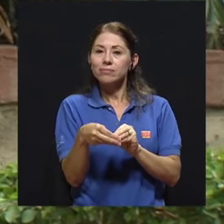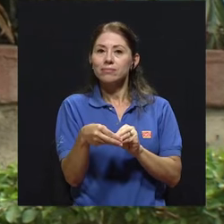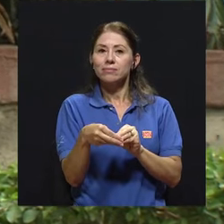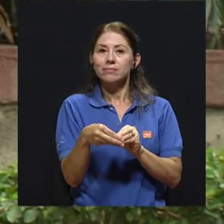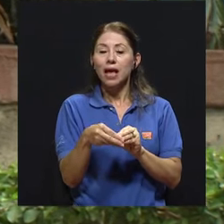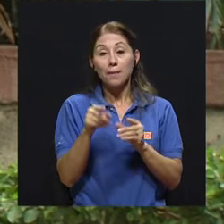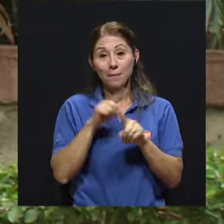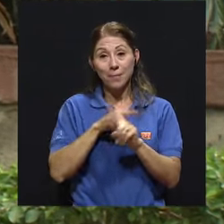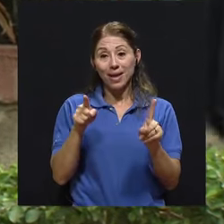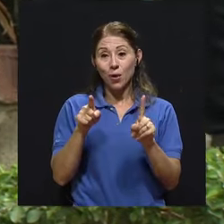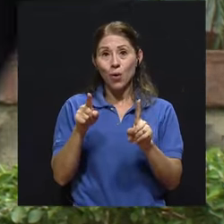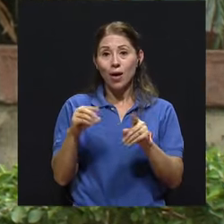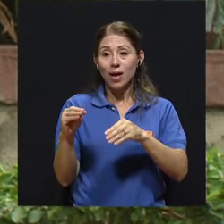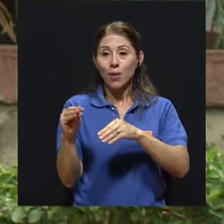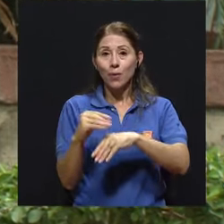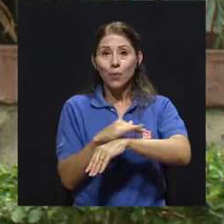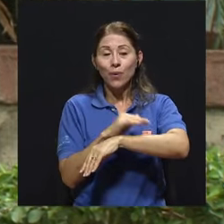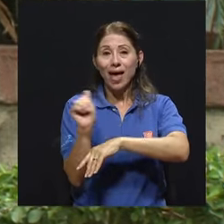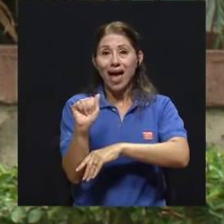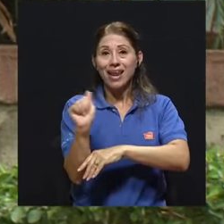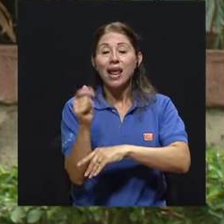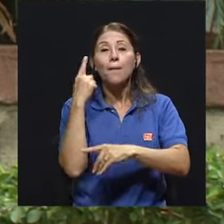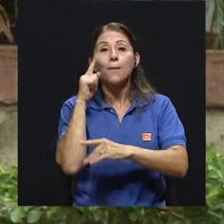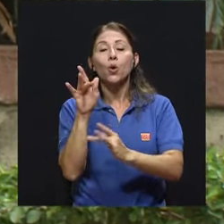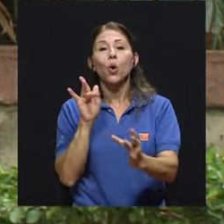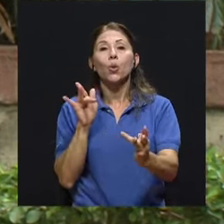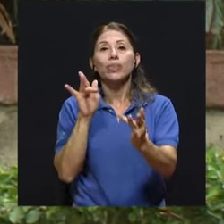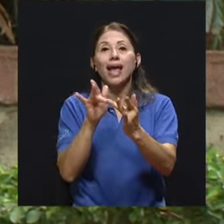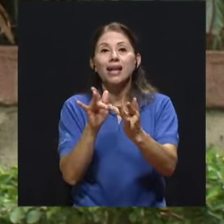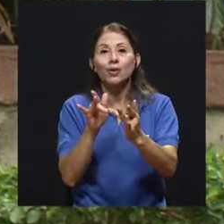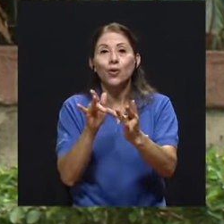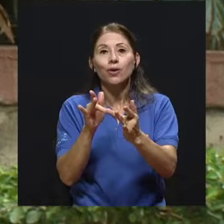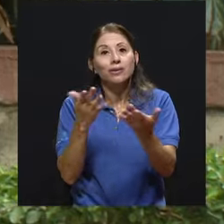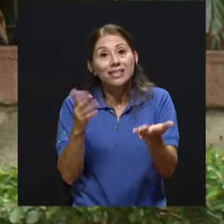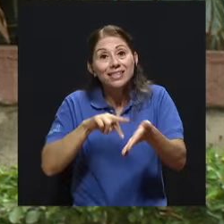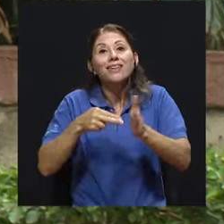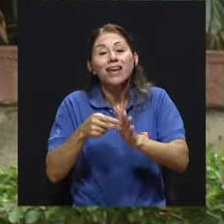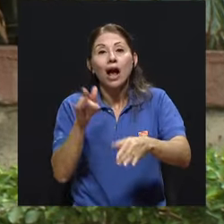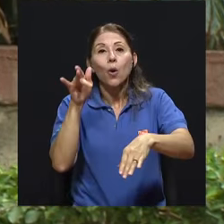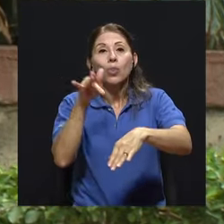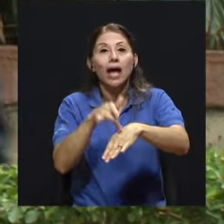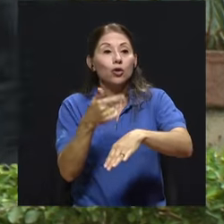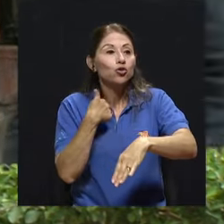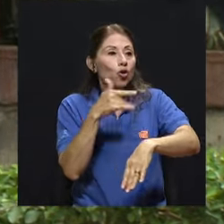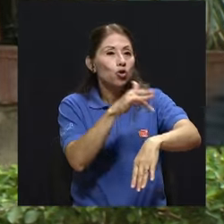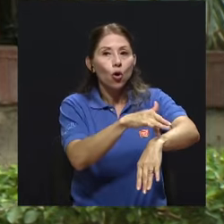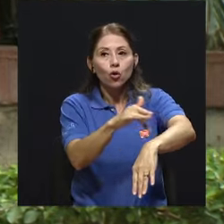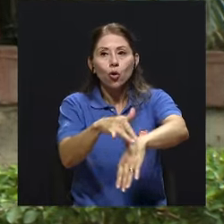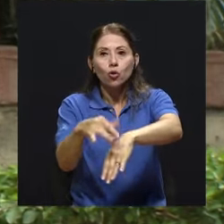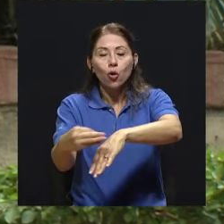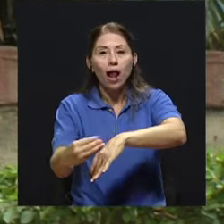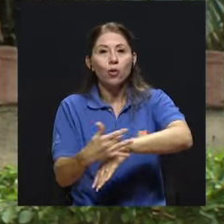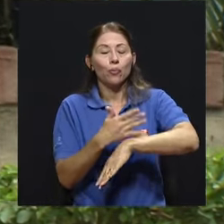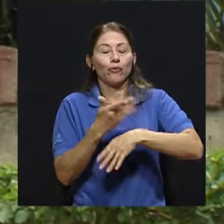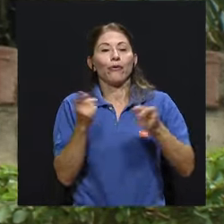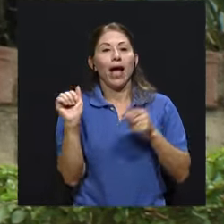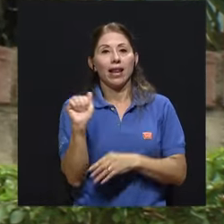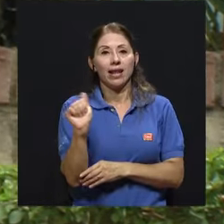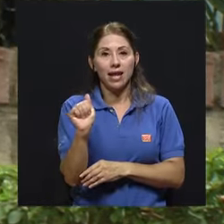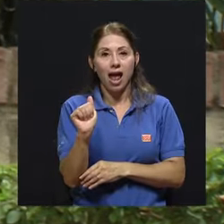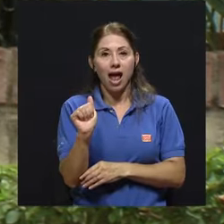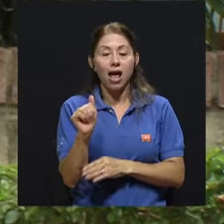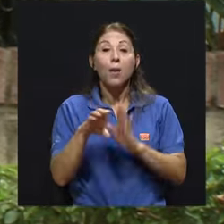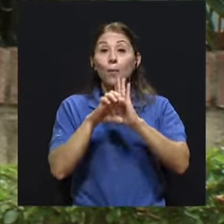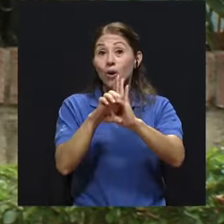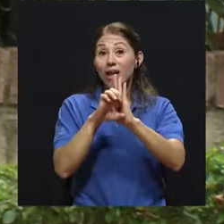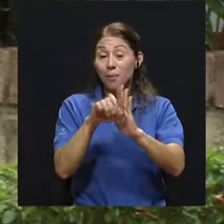como su nombre lo dice, es contacto. Es alergia a cosas que yo toco, que son muy comunes en la gente. Por ejemplo,